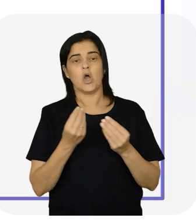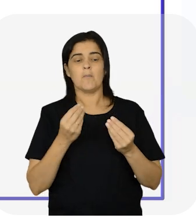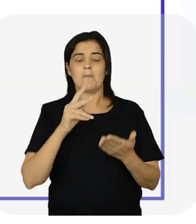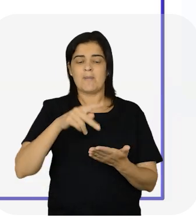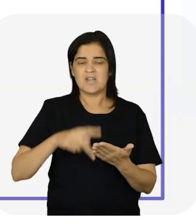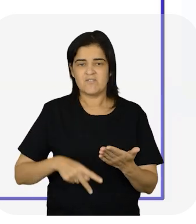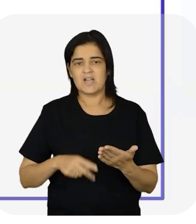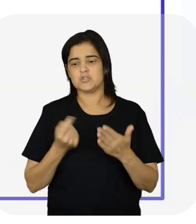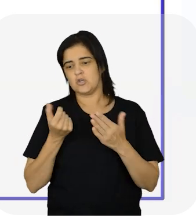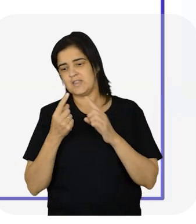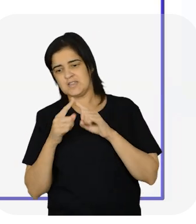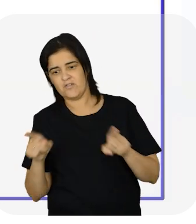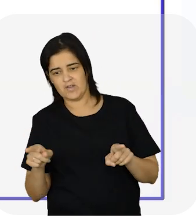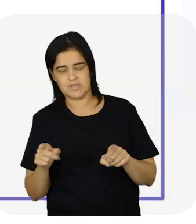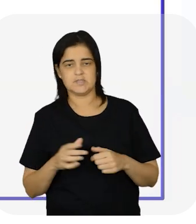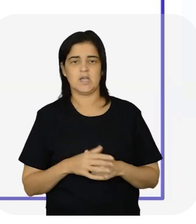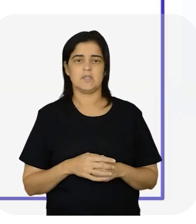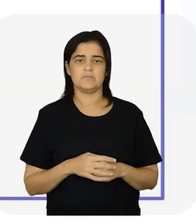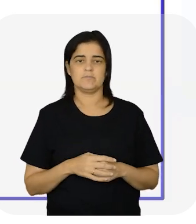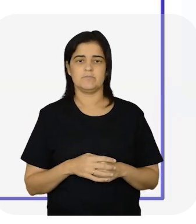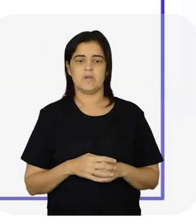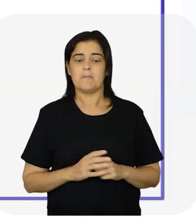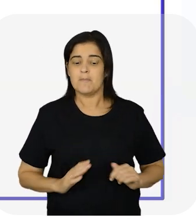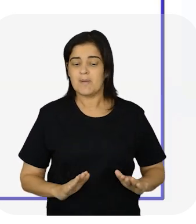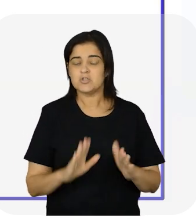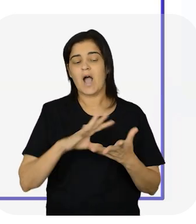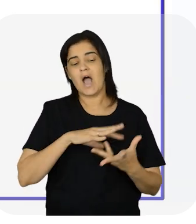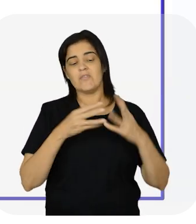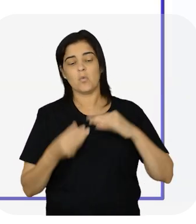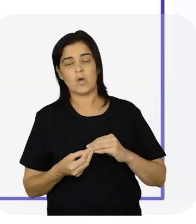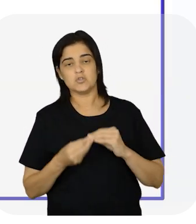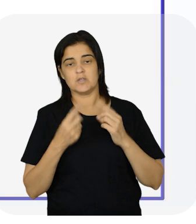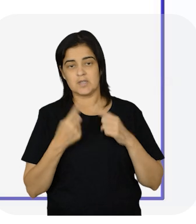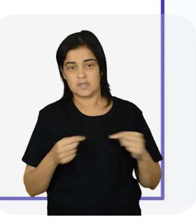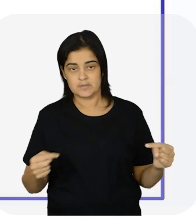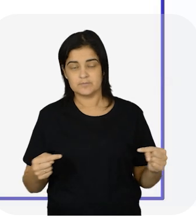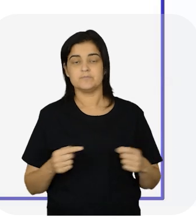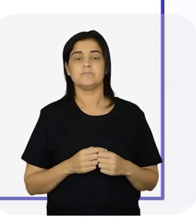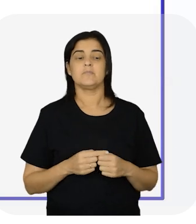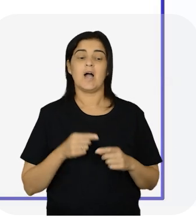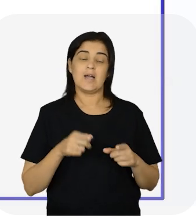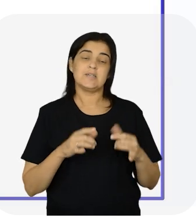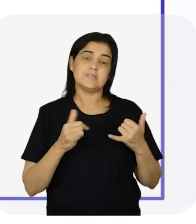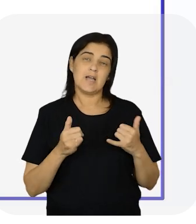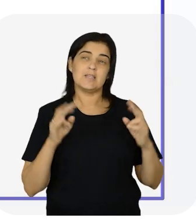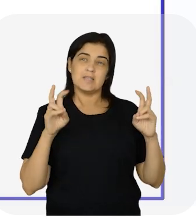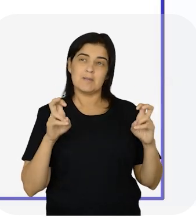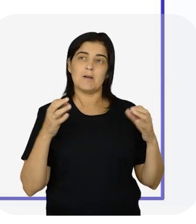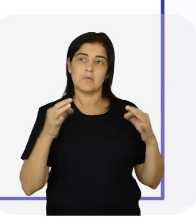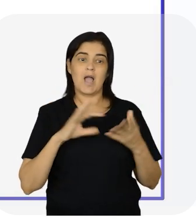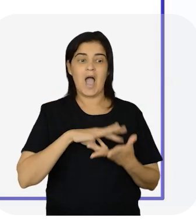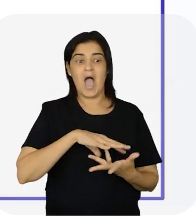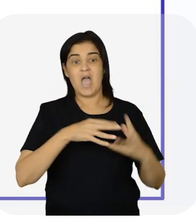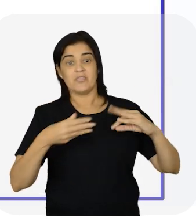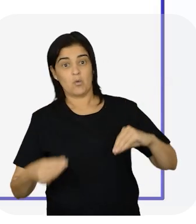planificación diferenciada, la realización de adecuaciones curriculares, que bueno, ahí ya en el tema de las